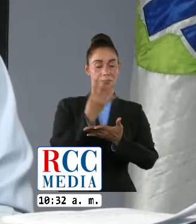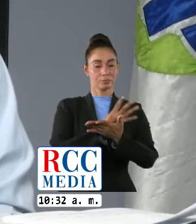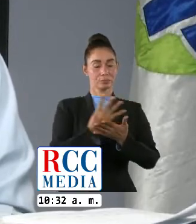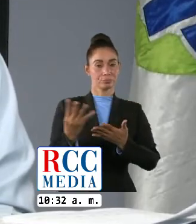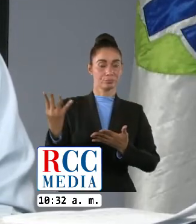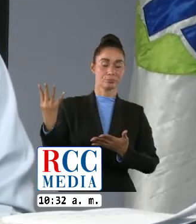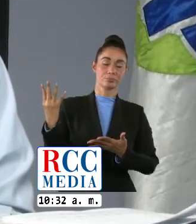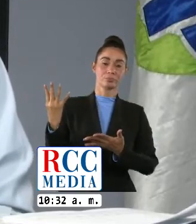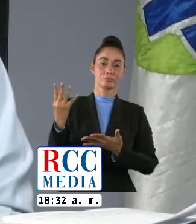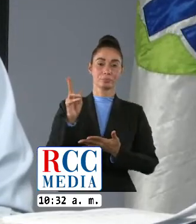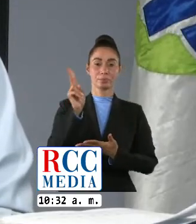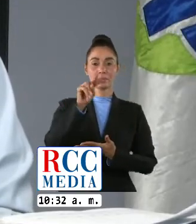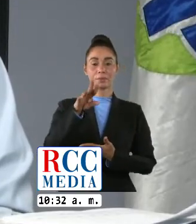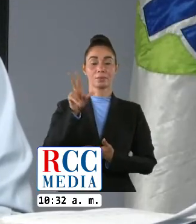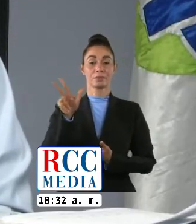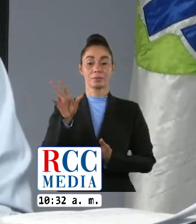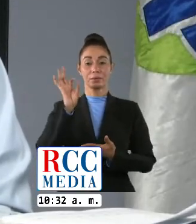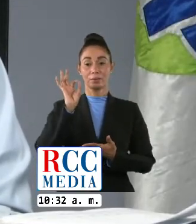semanas es de